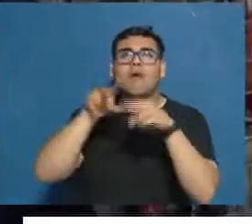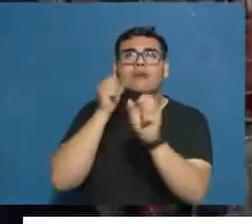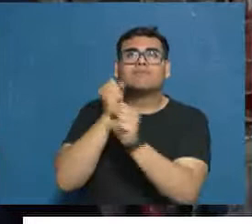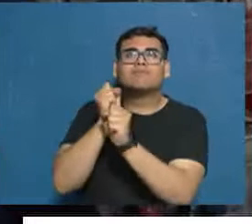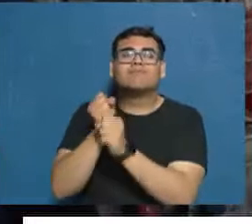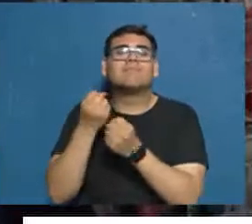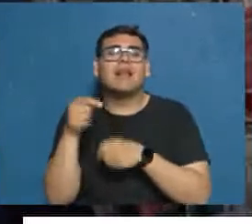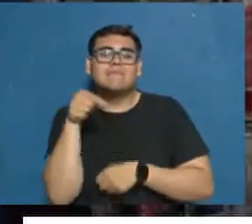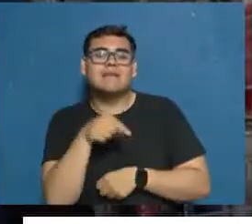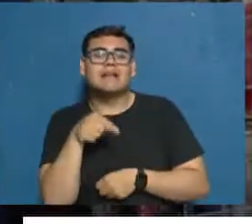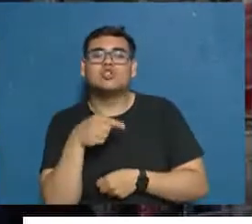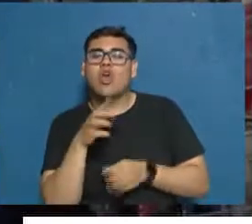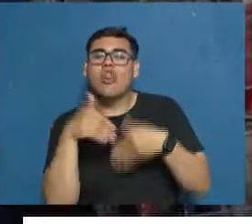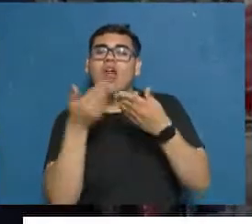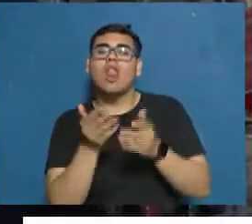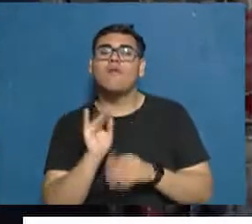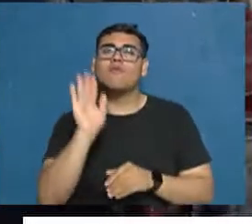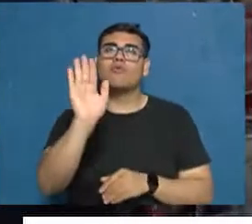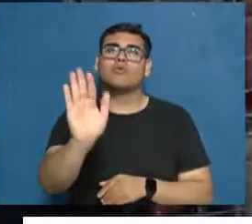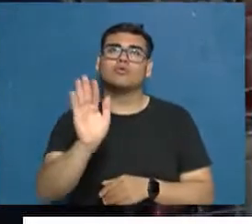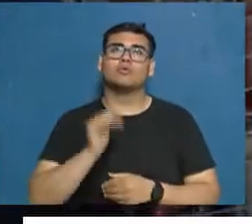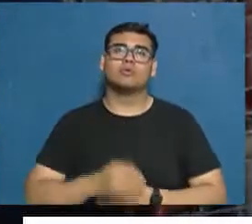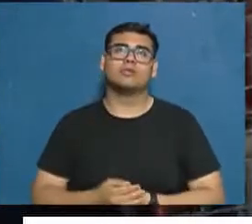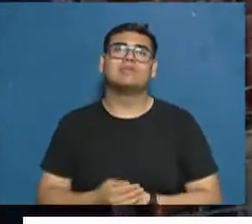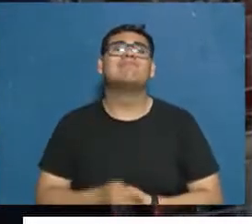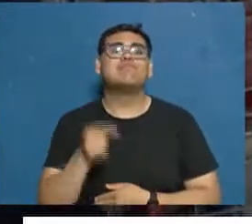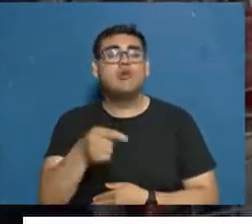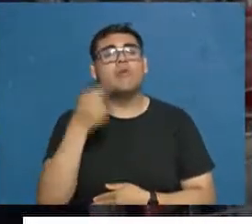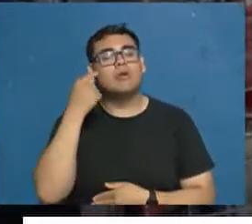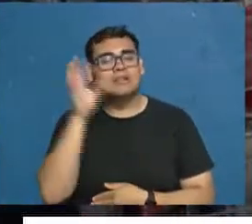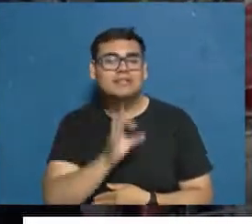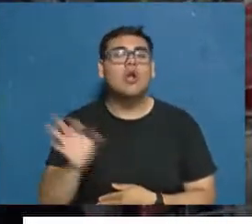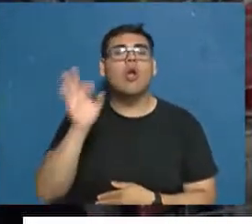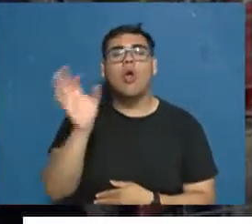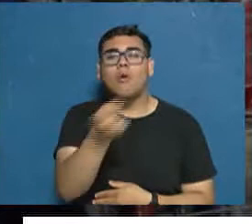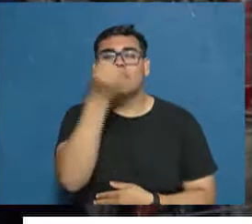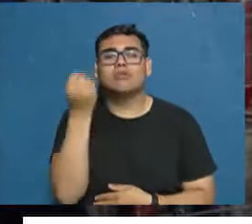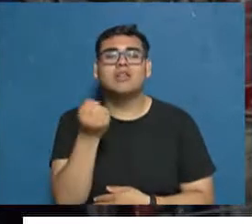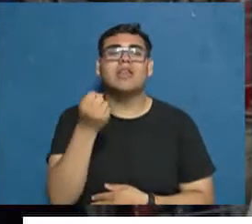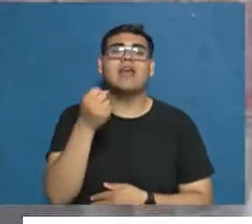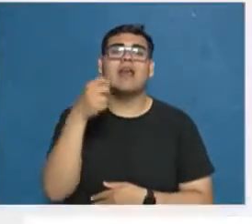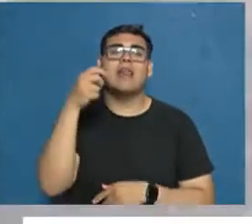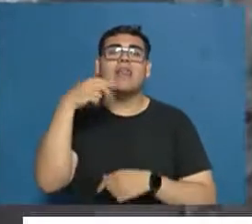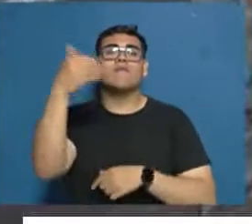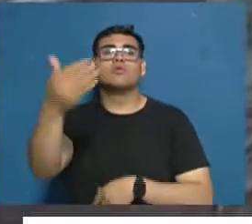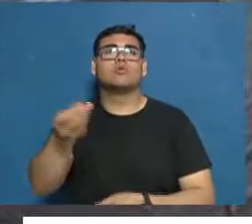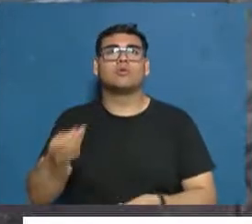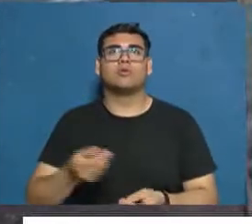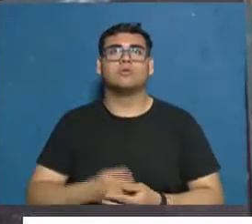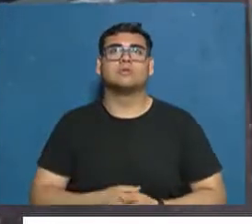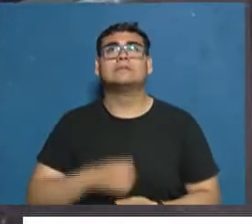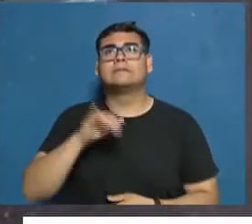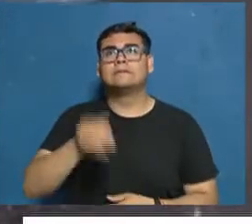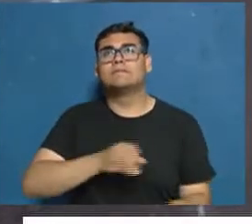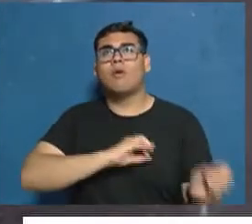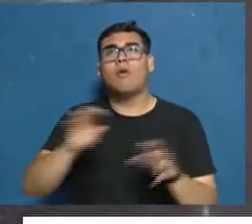futuro para ellos. Yeah. ¿Eso es lo que preocupa, el futuro, las oportunidades para los hijos? Sí, es lo que preocupa en estos momentos. A buscar oportunidades, sí.